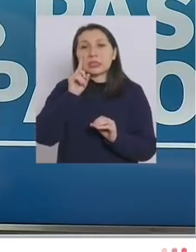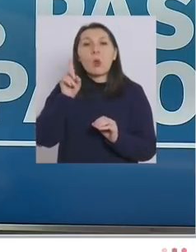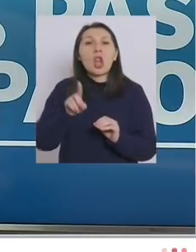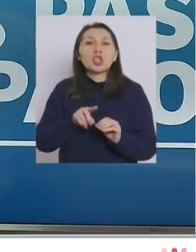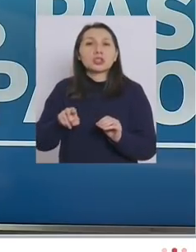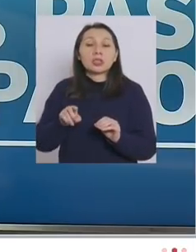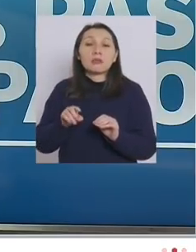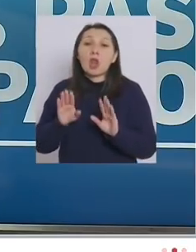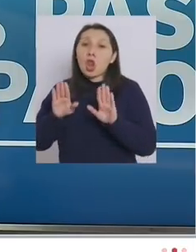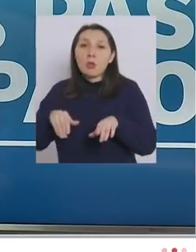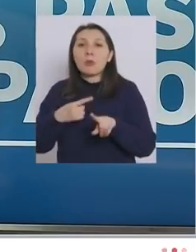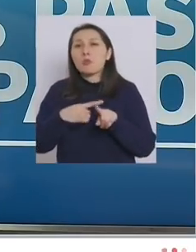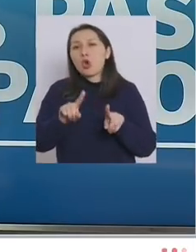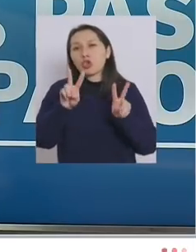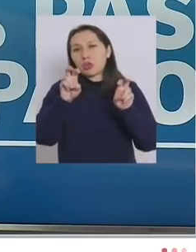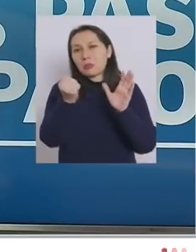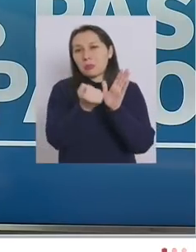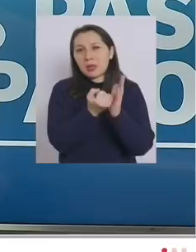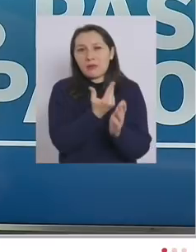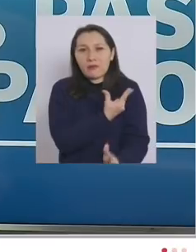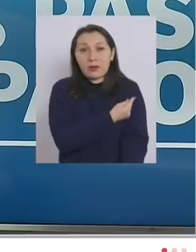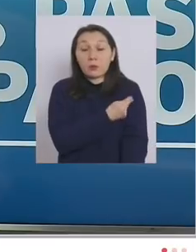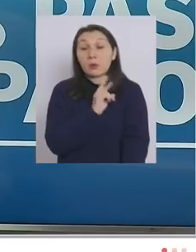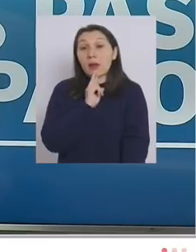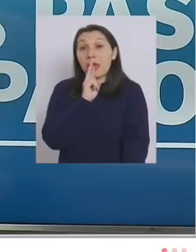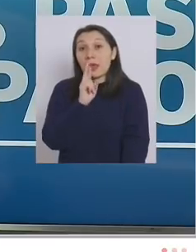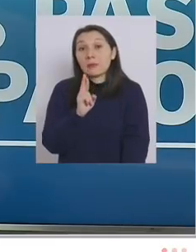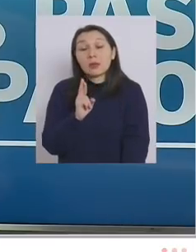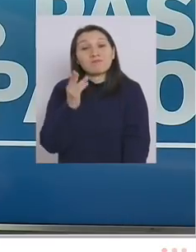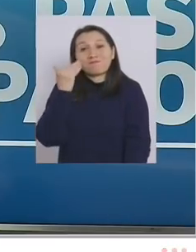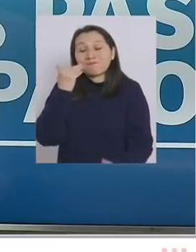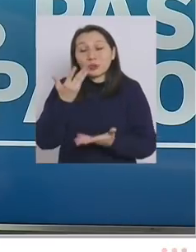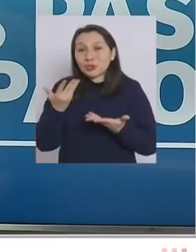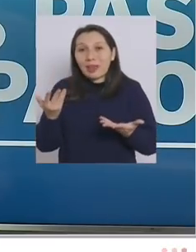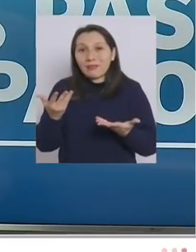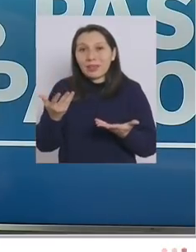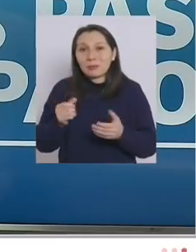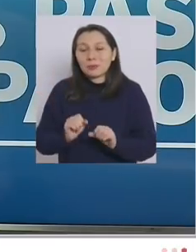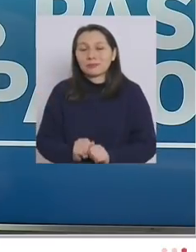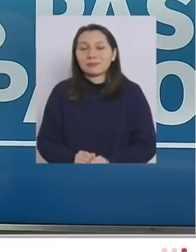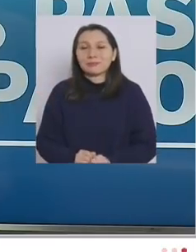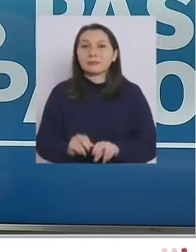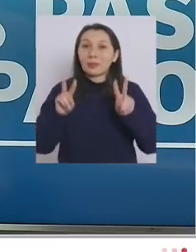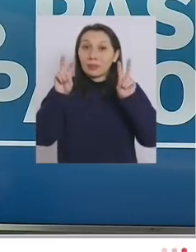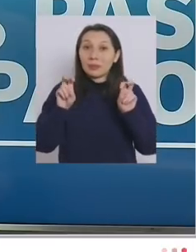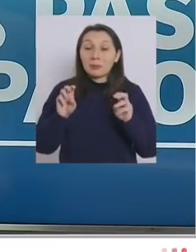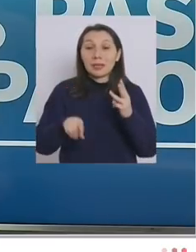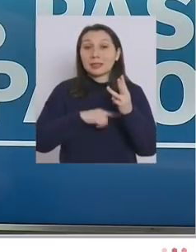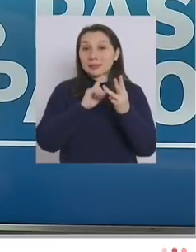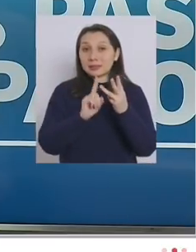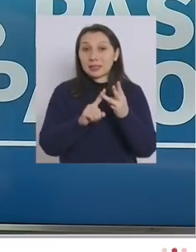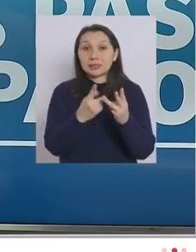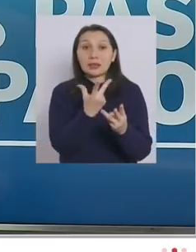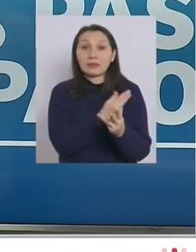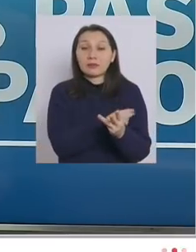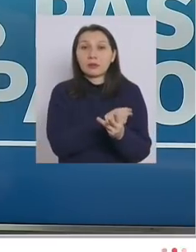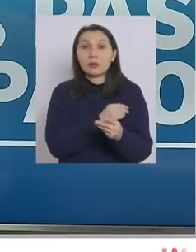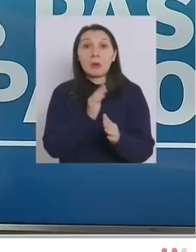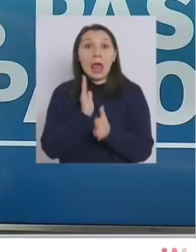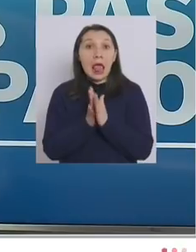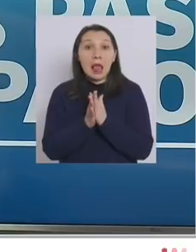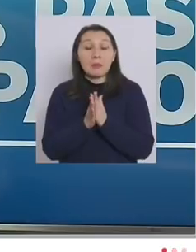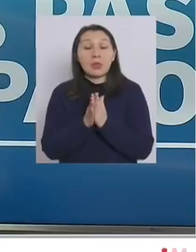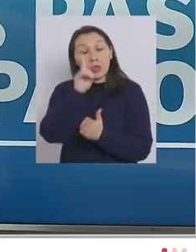efecto. Lo mismo pasa con otras vacunas. Así que la respuesta aún no se sabe. Con respecto a tercera dosis, esto no acelera una